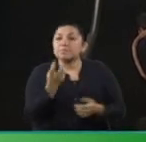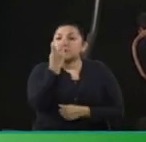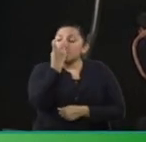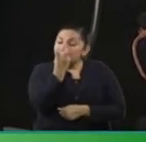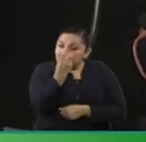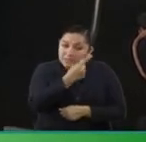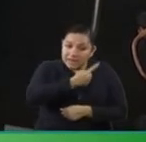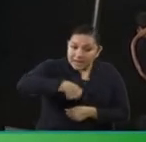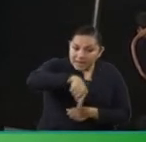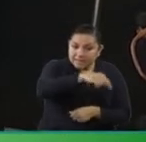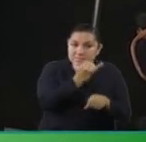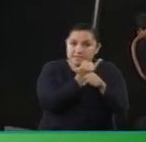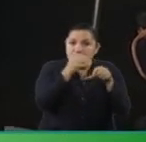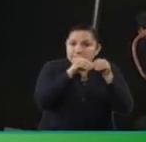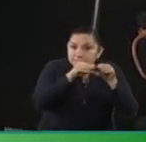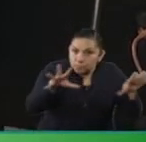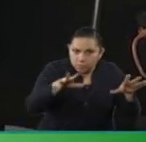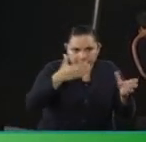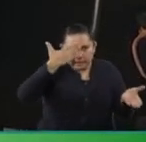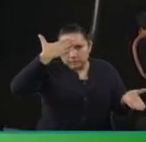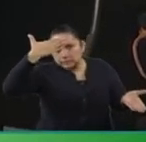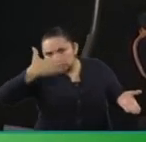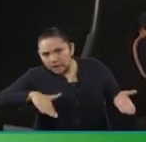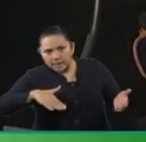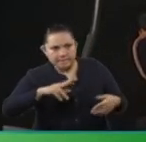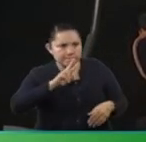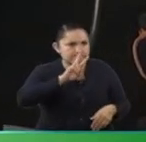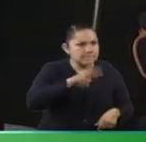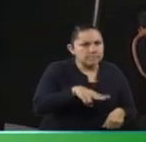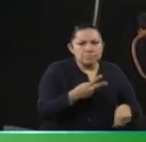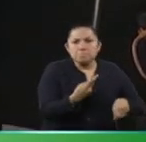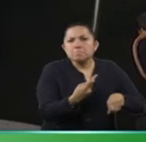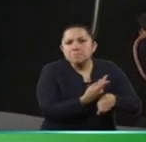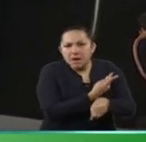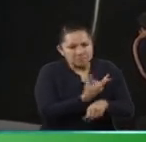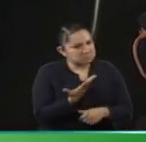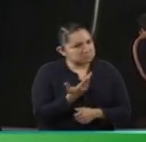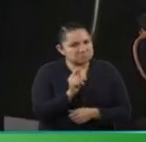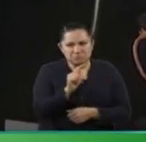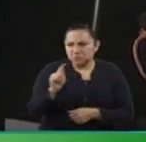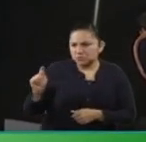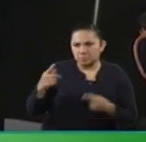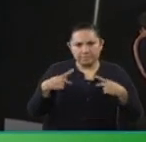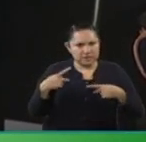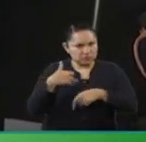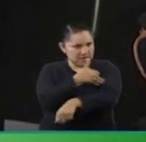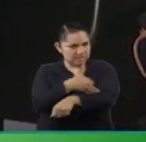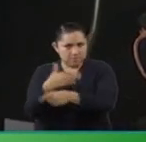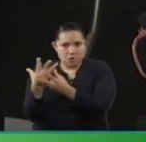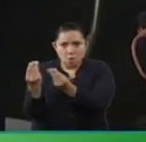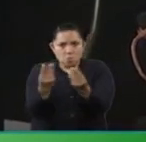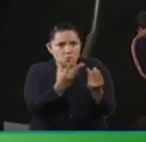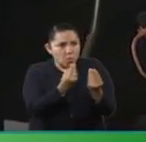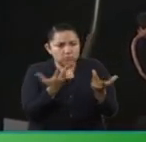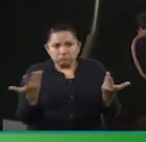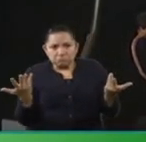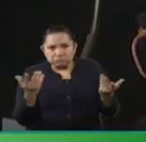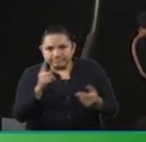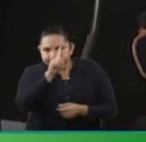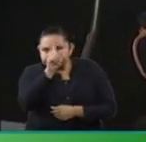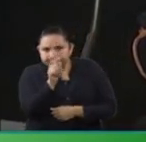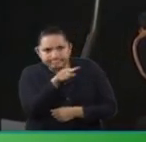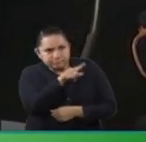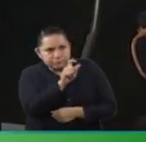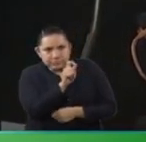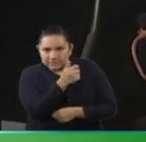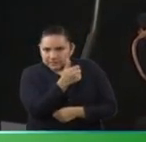información y a la verdad para los familiares de Quienes fueron desaparecidos esa fatídica noche del 26 de septiembre pero también de